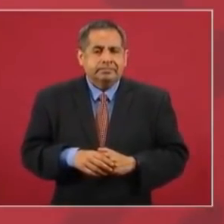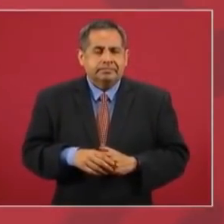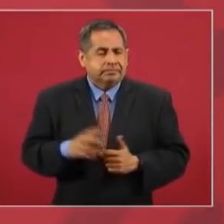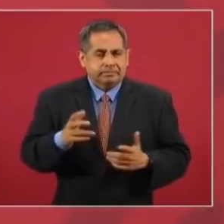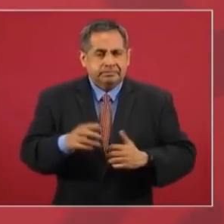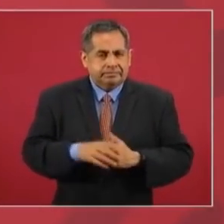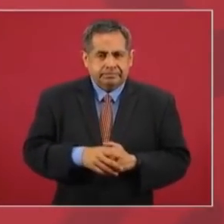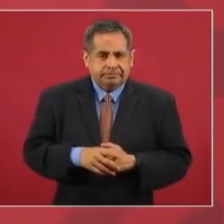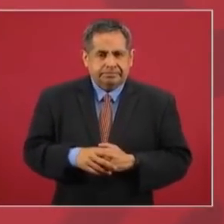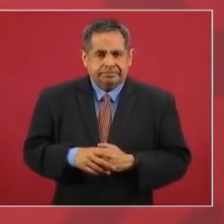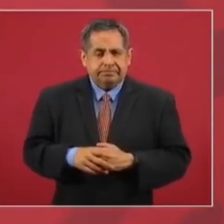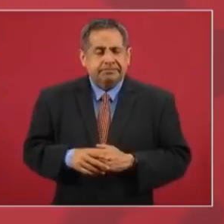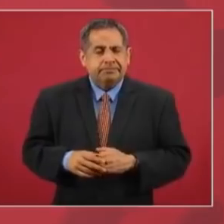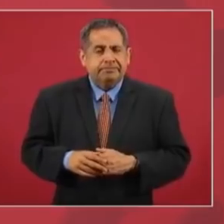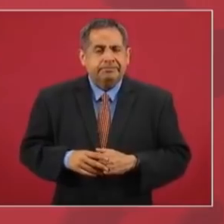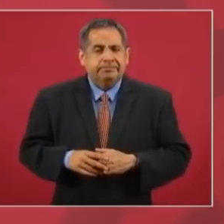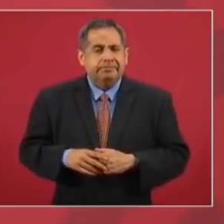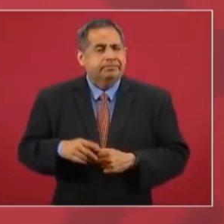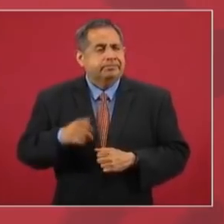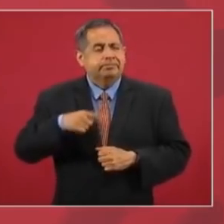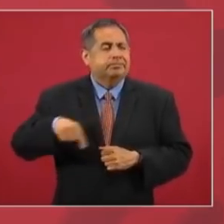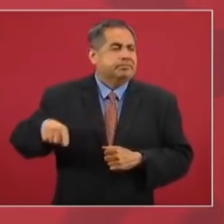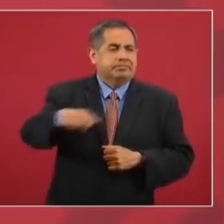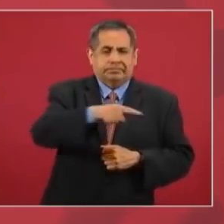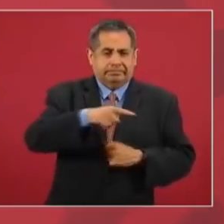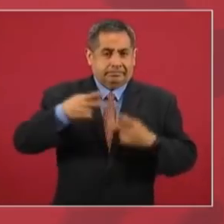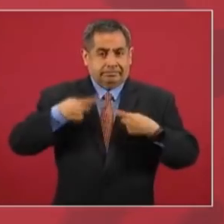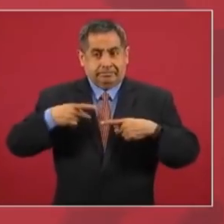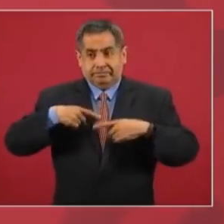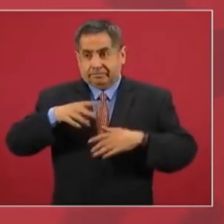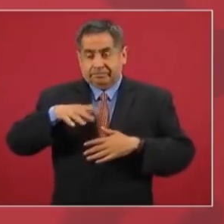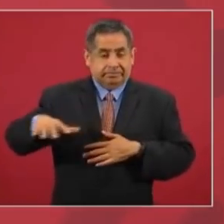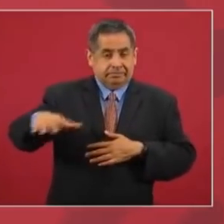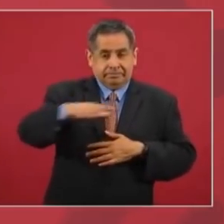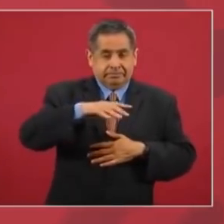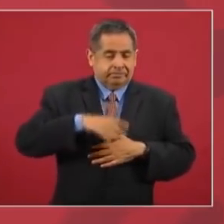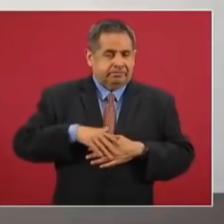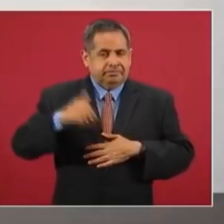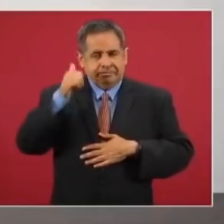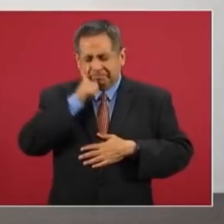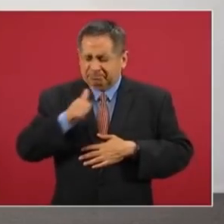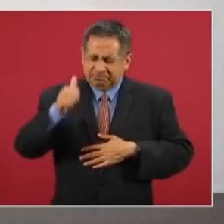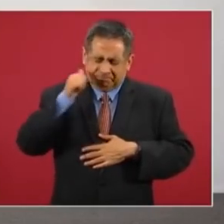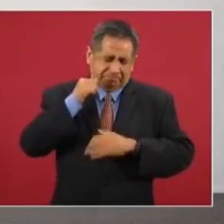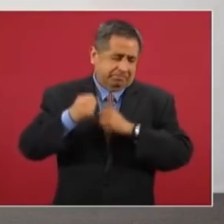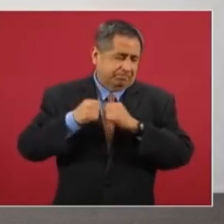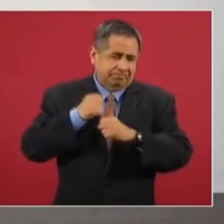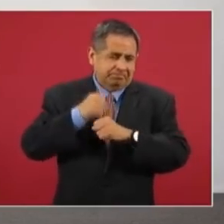siempre el pueblo me ha sacado